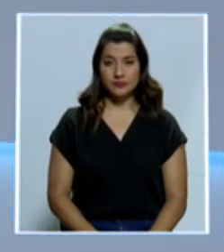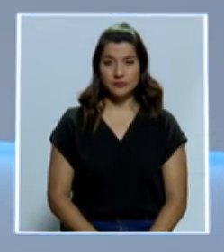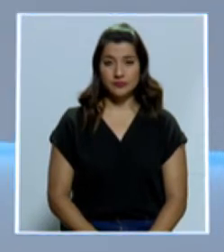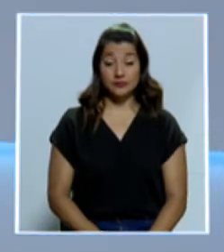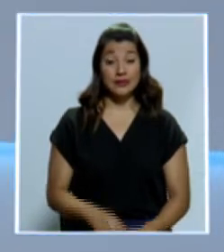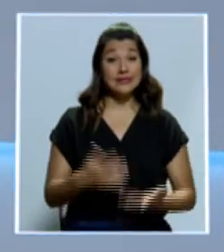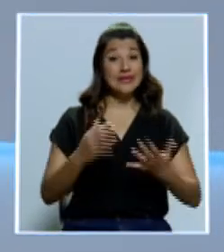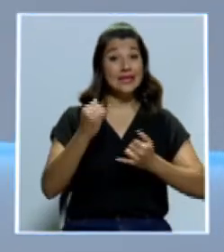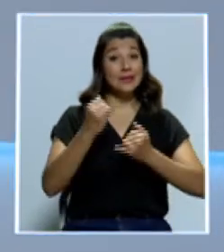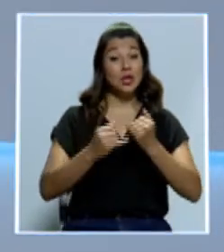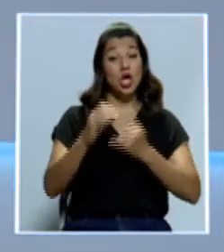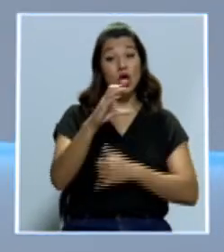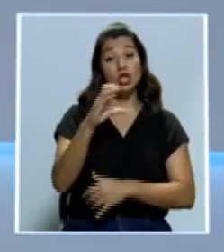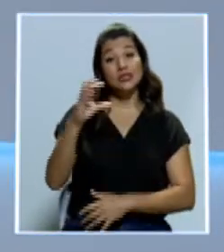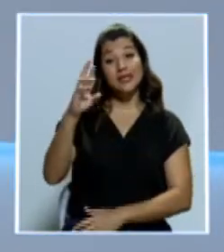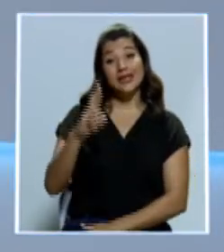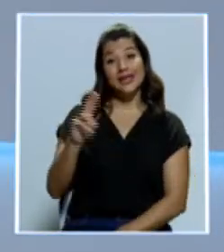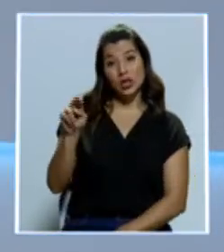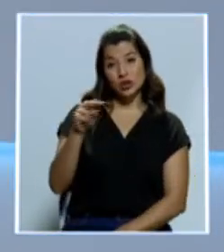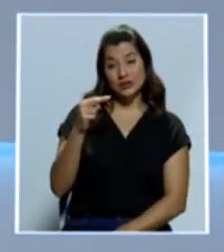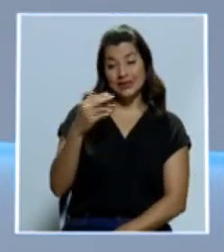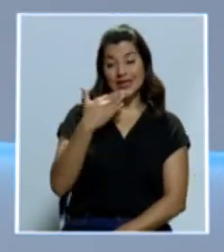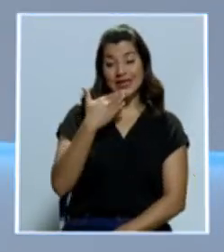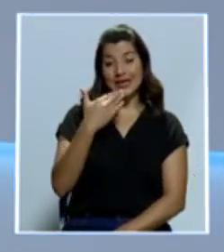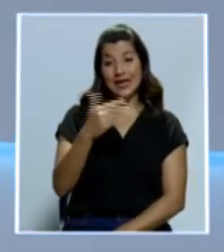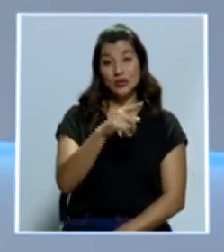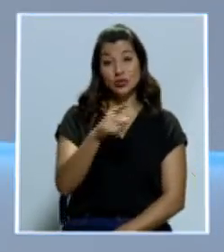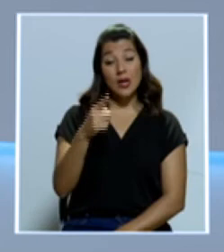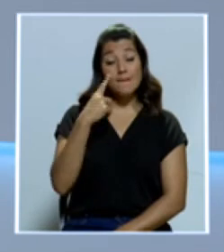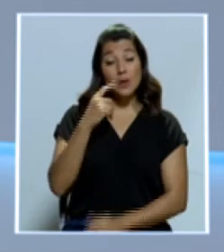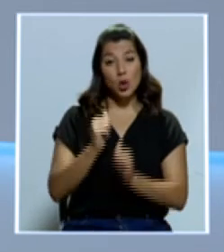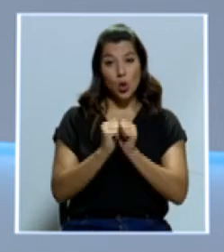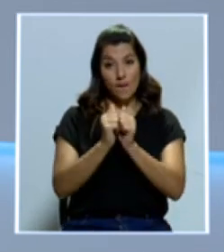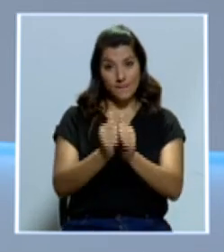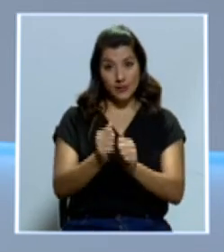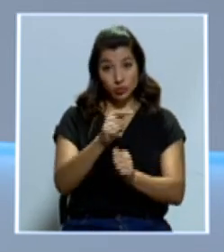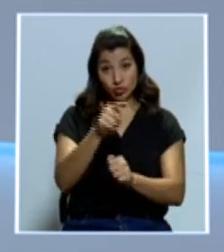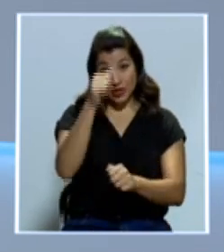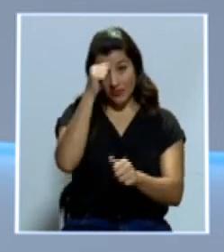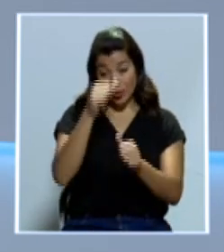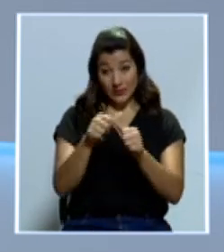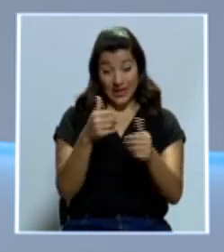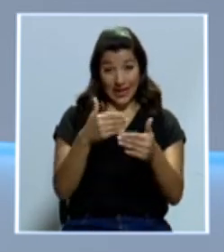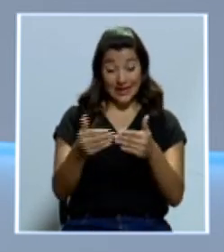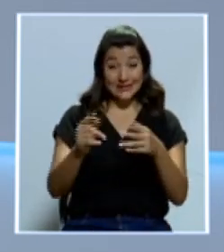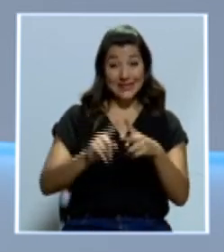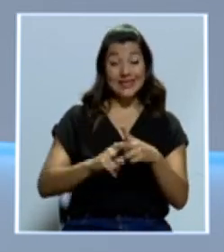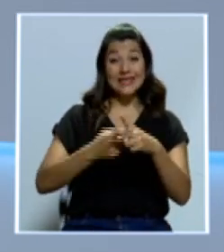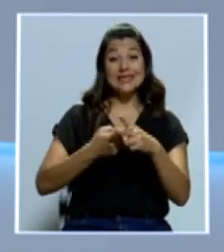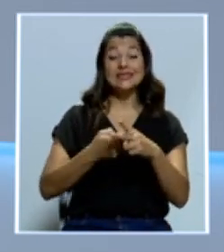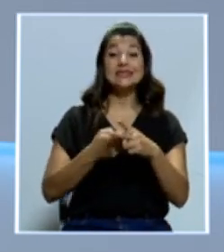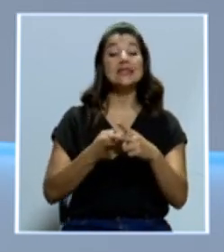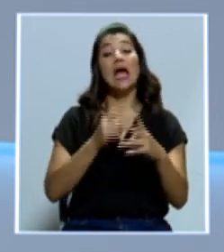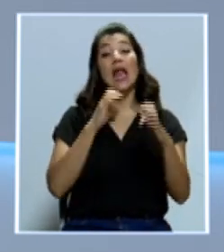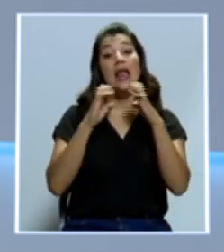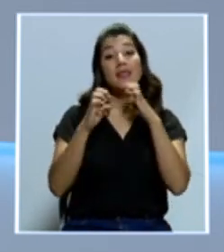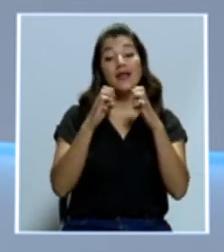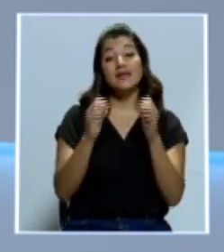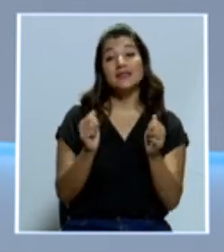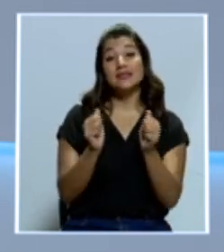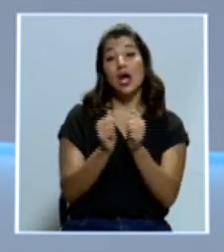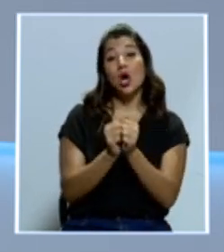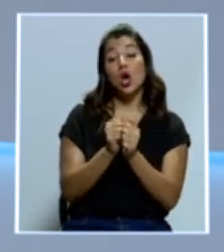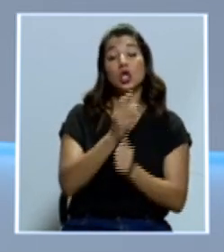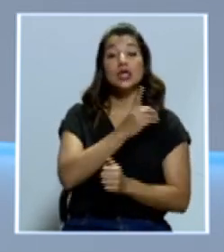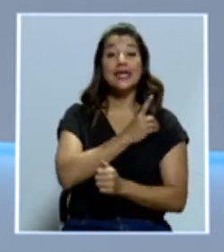Hasta acá nuestra edición estelar de Costa Rica Noticias. Gracias por su compañía. Recuerde que en algunos minutos venimos con nuestro espacio de entrevista